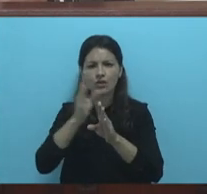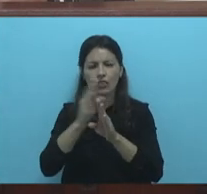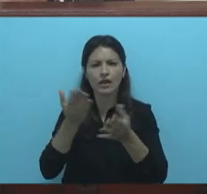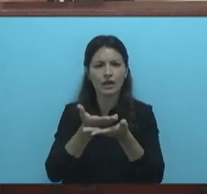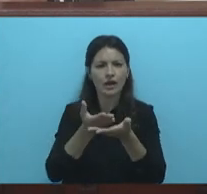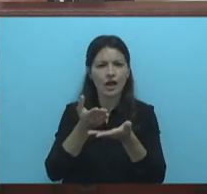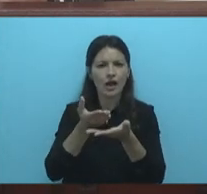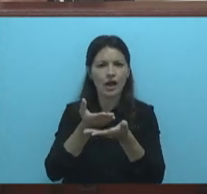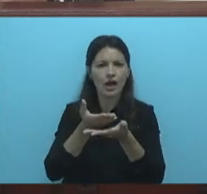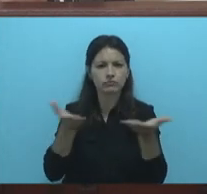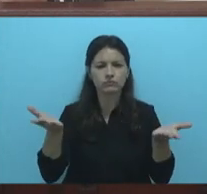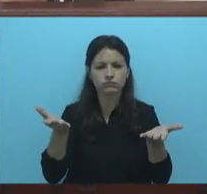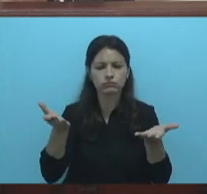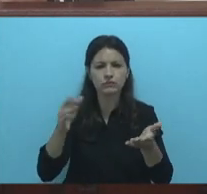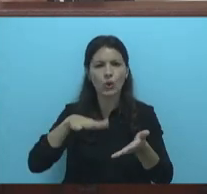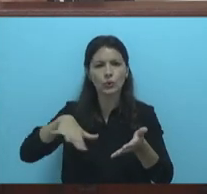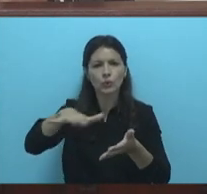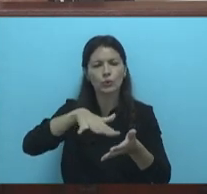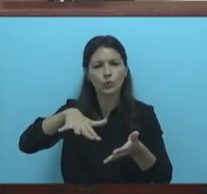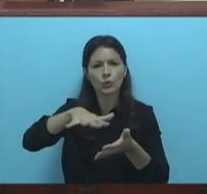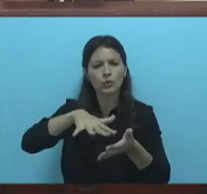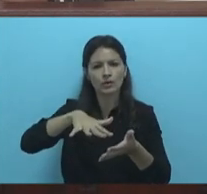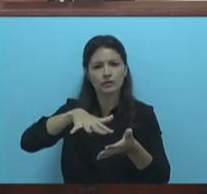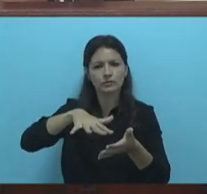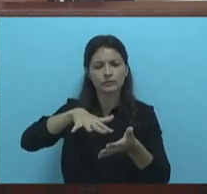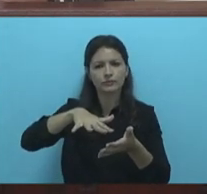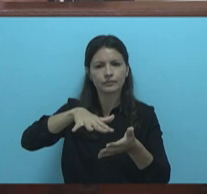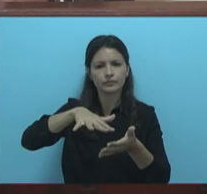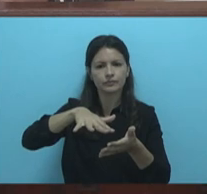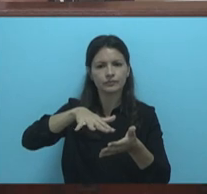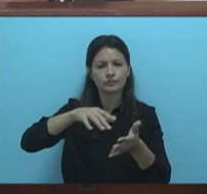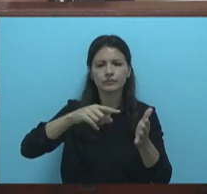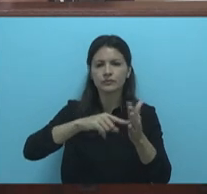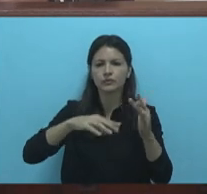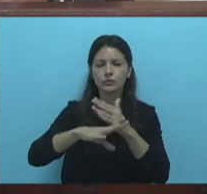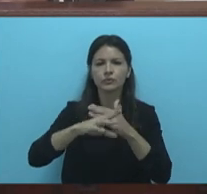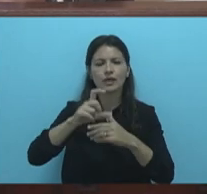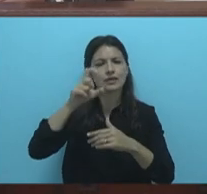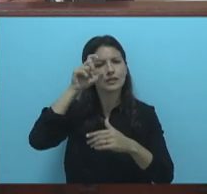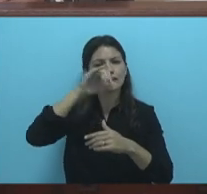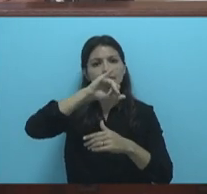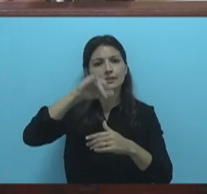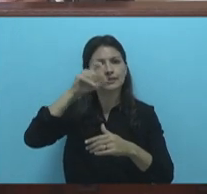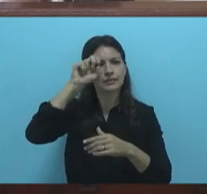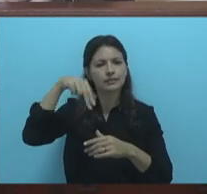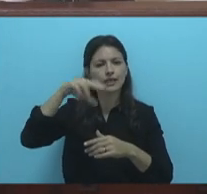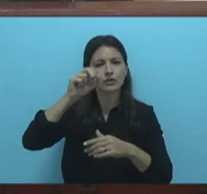Rafael Rodolfo Prigioni, situado en la calle Prigioni número 566 de la localidad de Zenón Pereira.